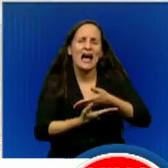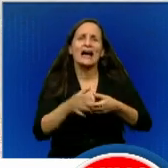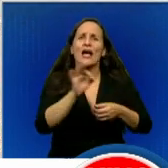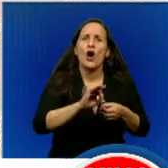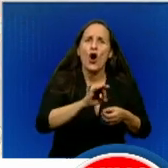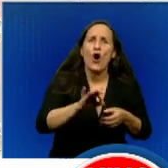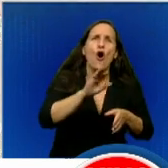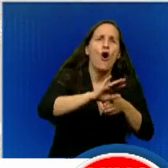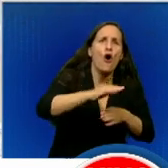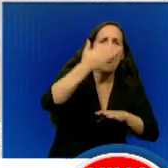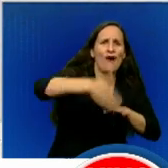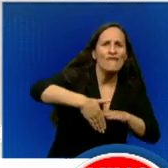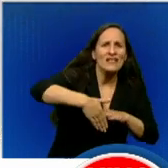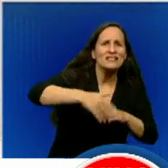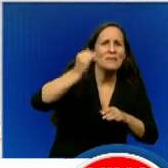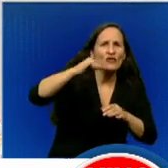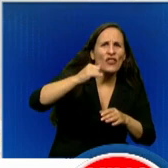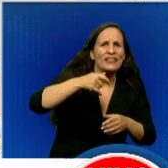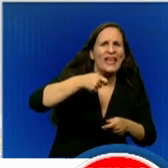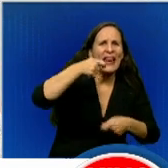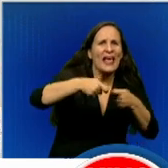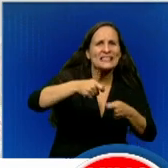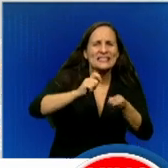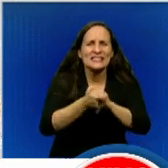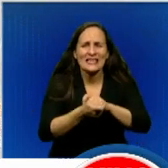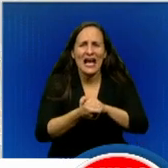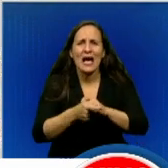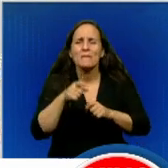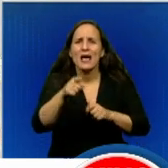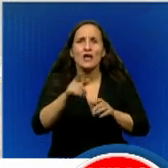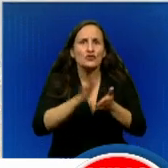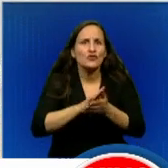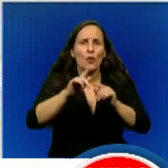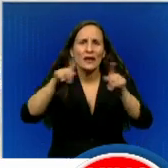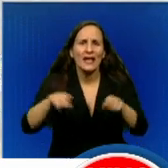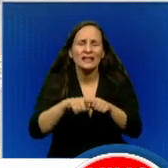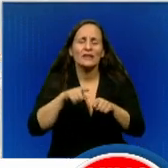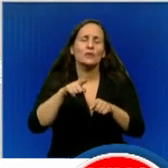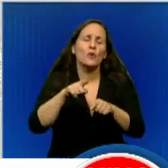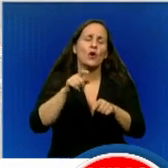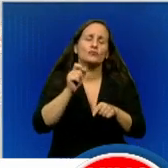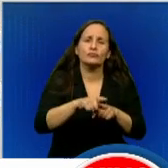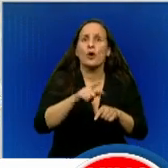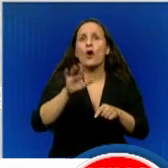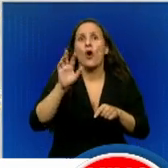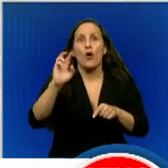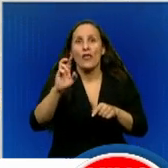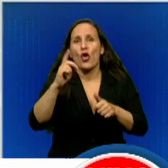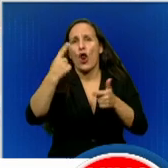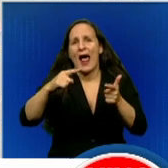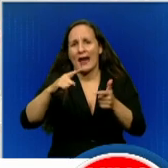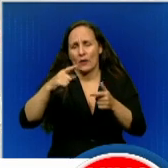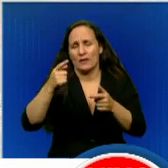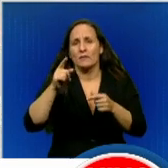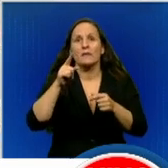servicios de vencimientos intereses o amortizaciones de capital de títulos públicos denominados moneda extranjera emitidos con anterioridad